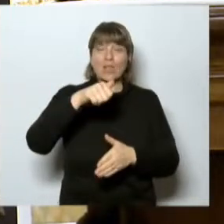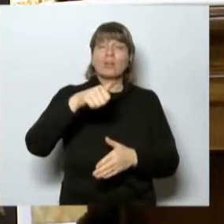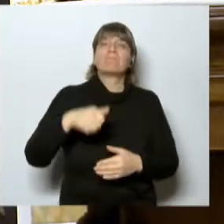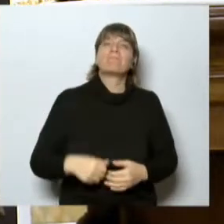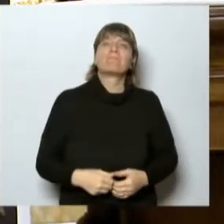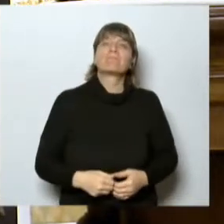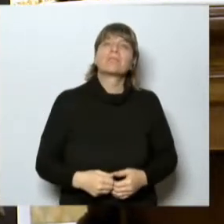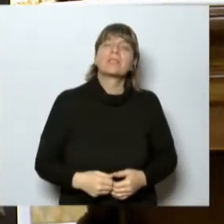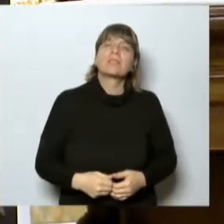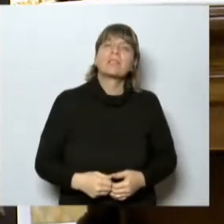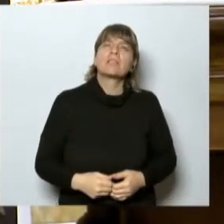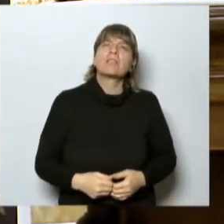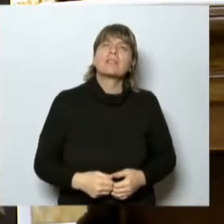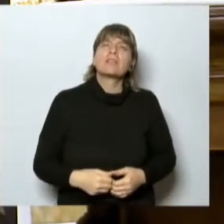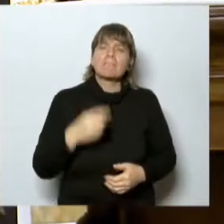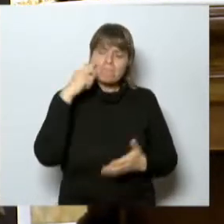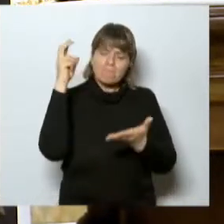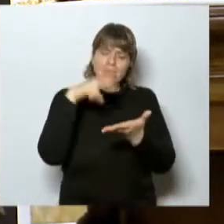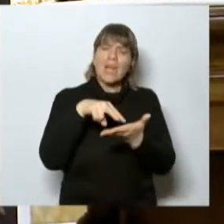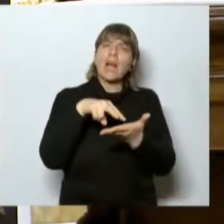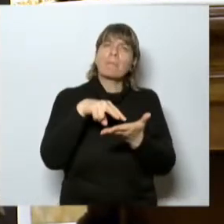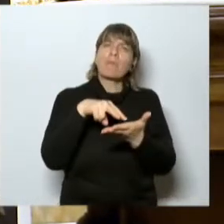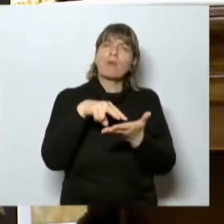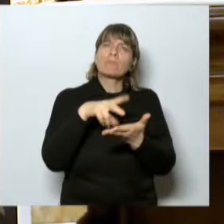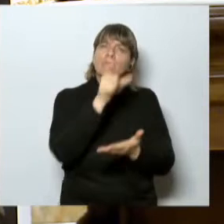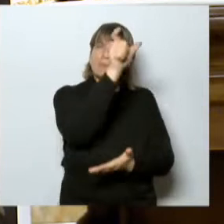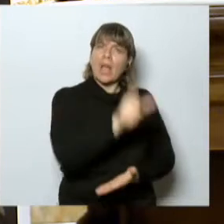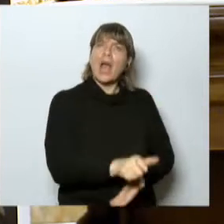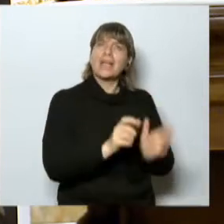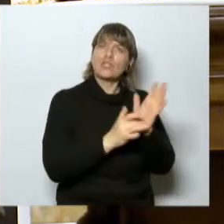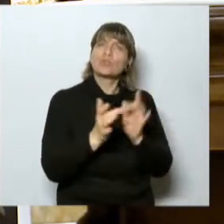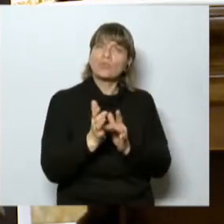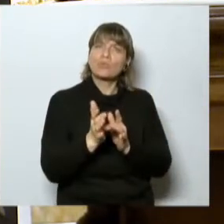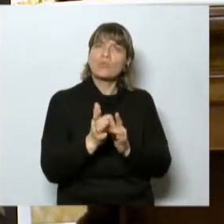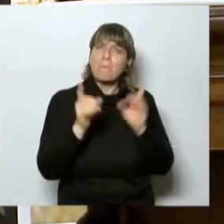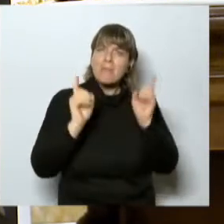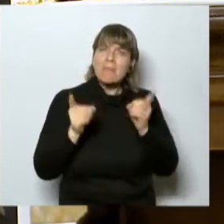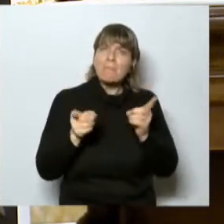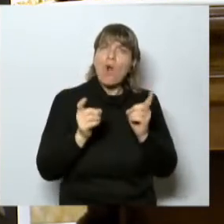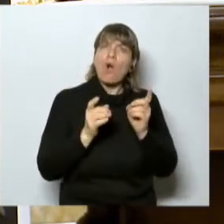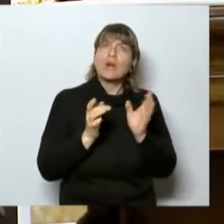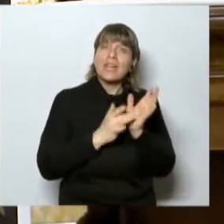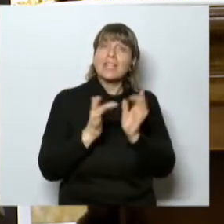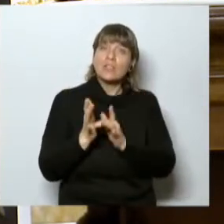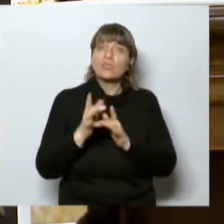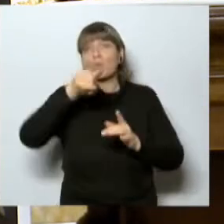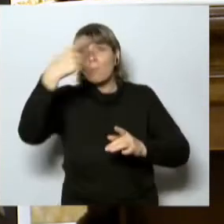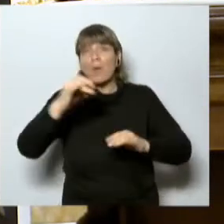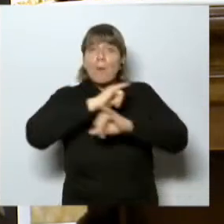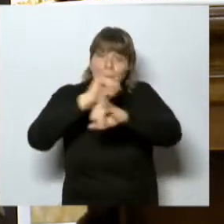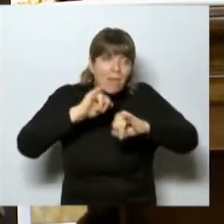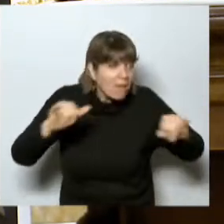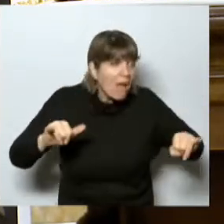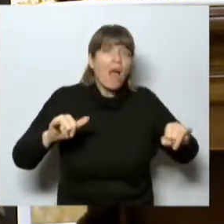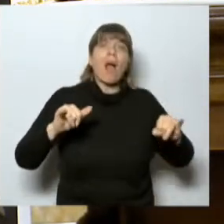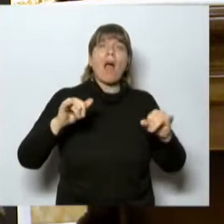ordinario, nos hace mirar la figura de Jesús. Jesús mismo está, después de haber predicado